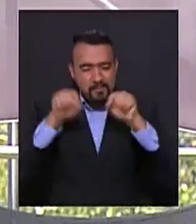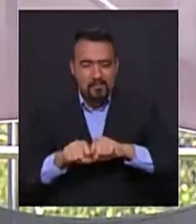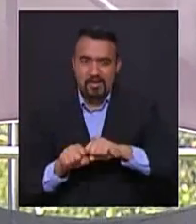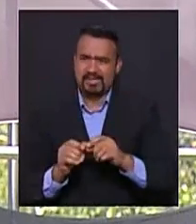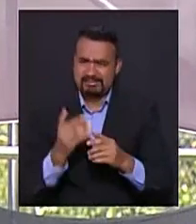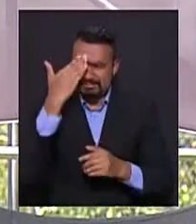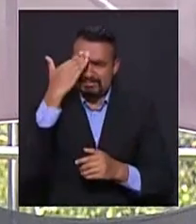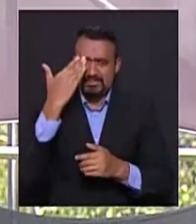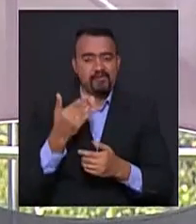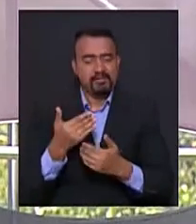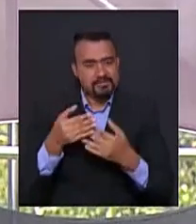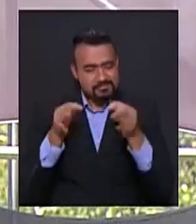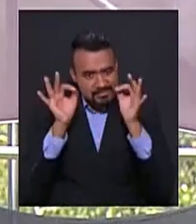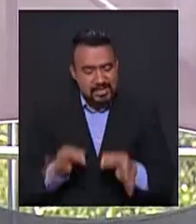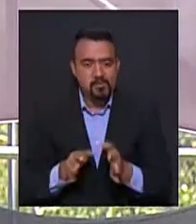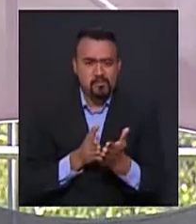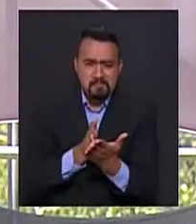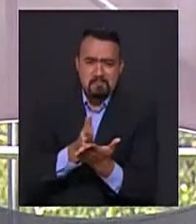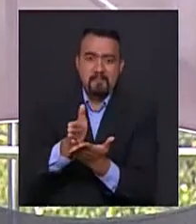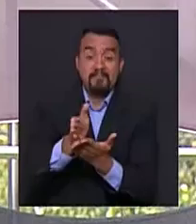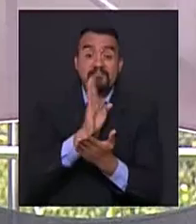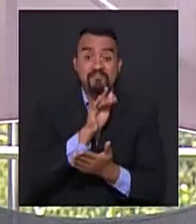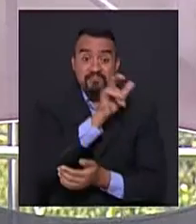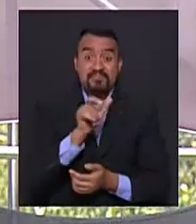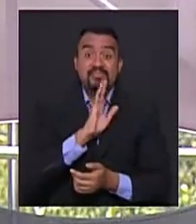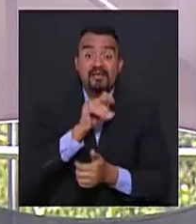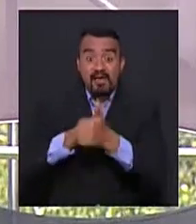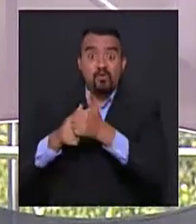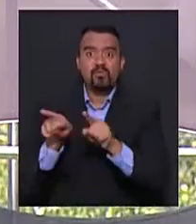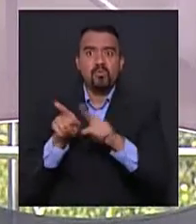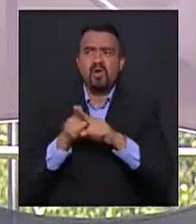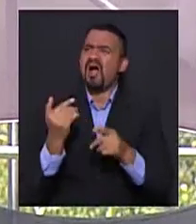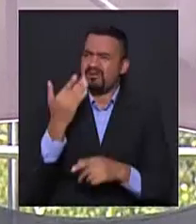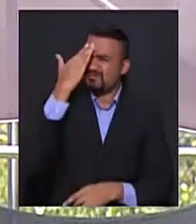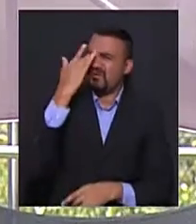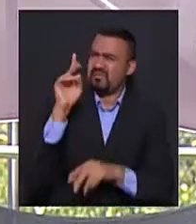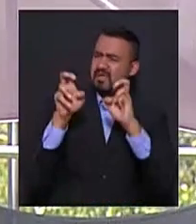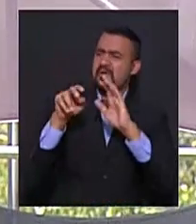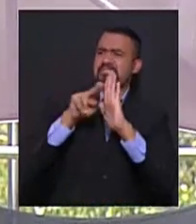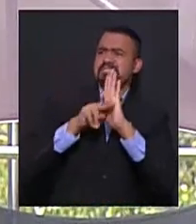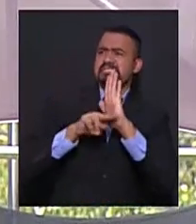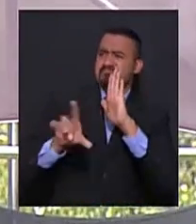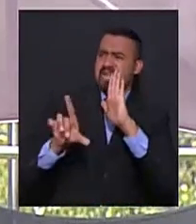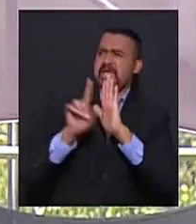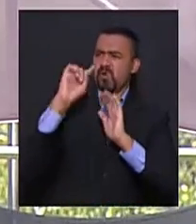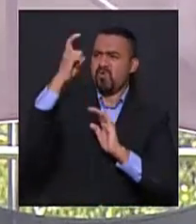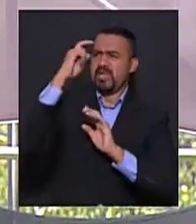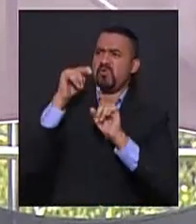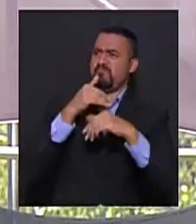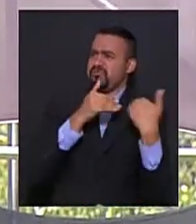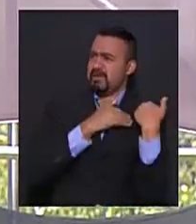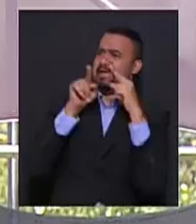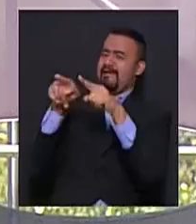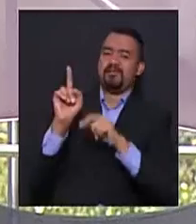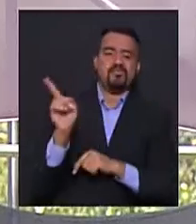Detrás de todo esto hay una lucha ética, no política. Yo quiero que esta sociedad se transforme moralmente y